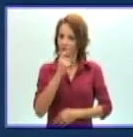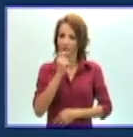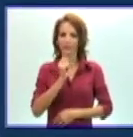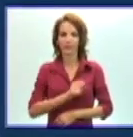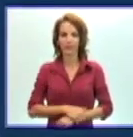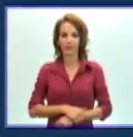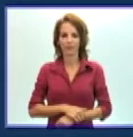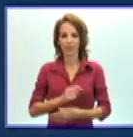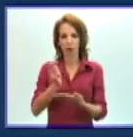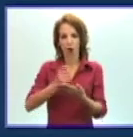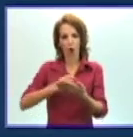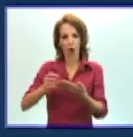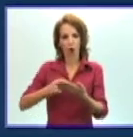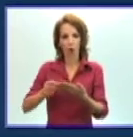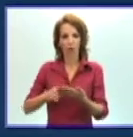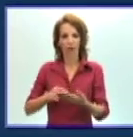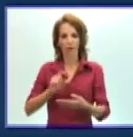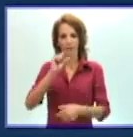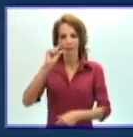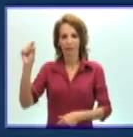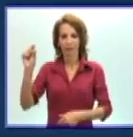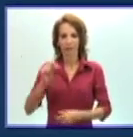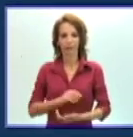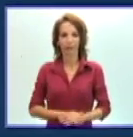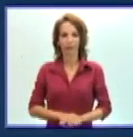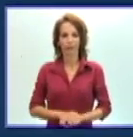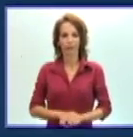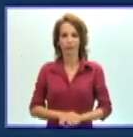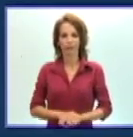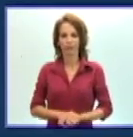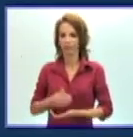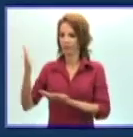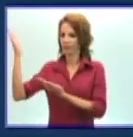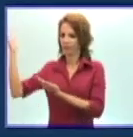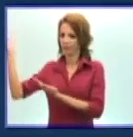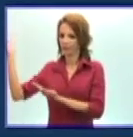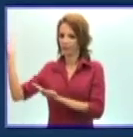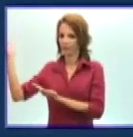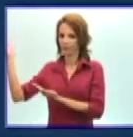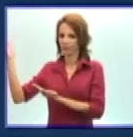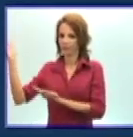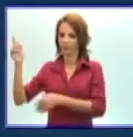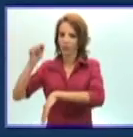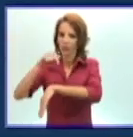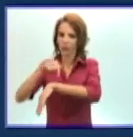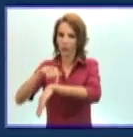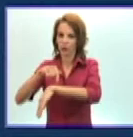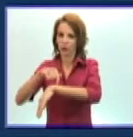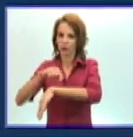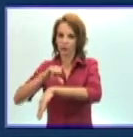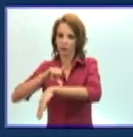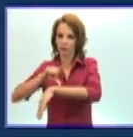ese enunciado. Les voy a dar un breve tiempo para que lo copien, pero vayan observando esas